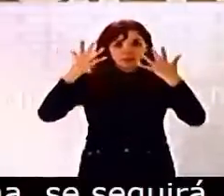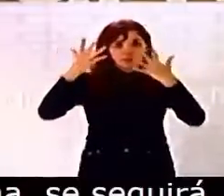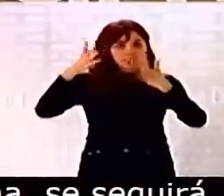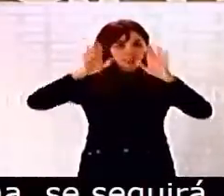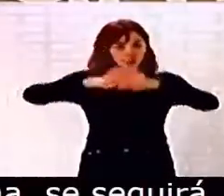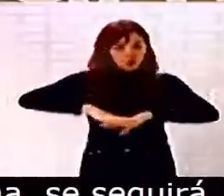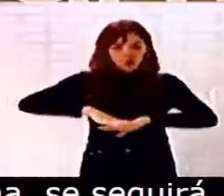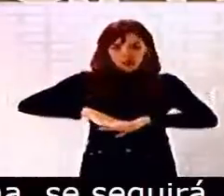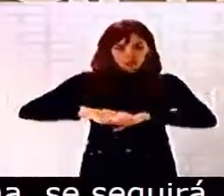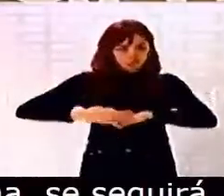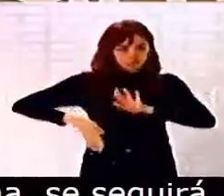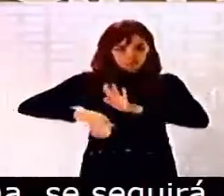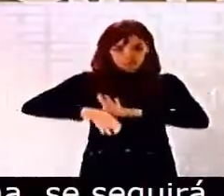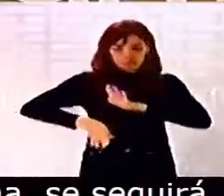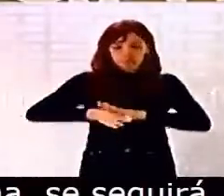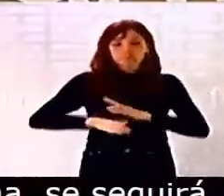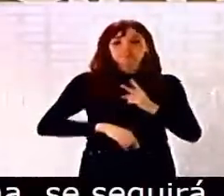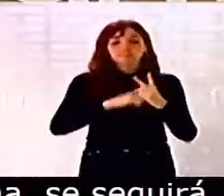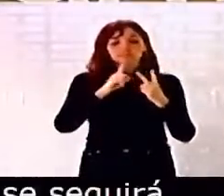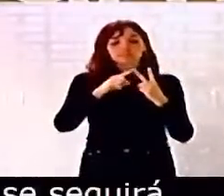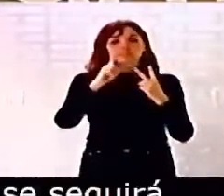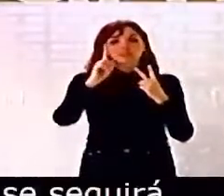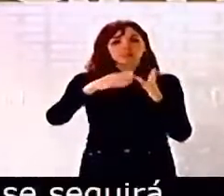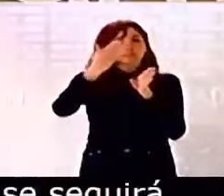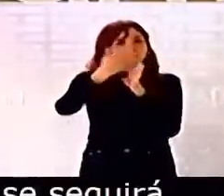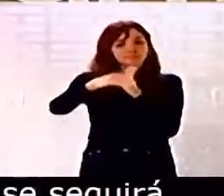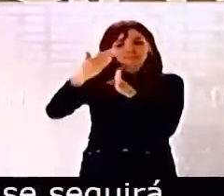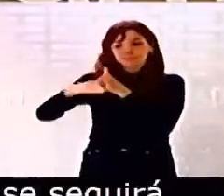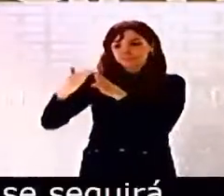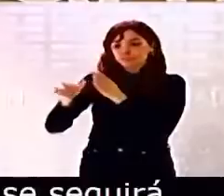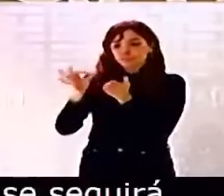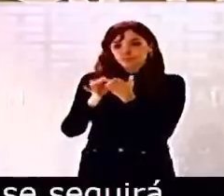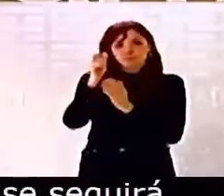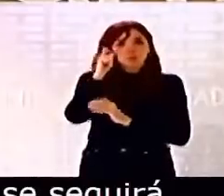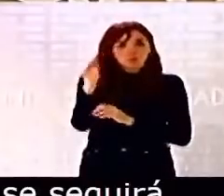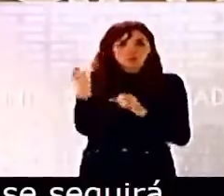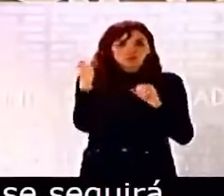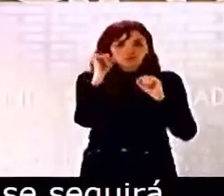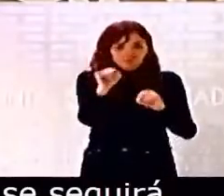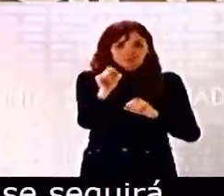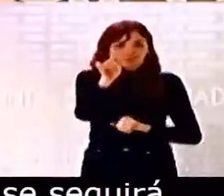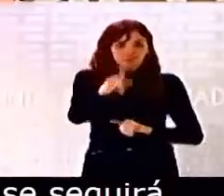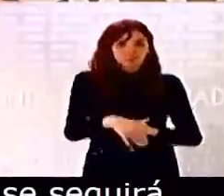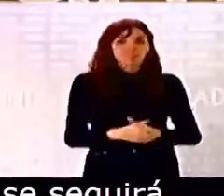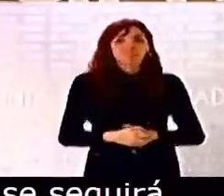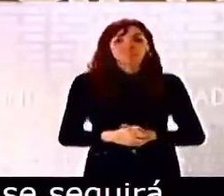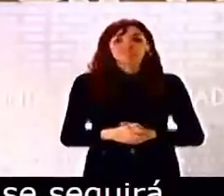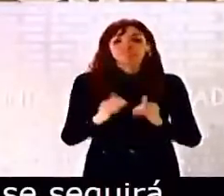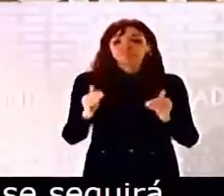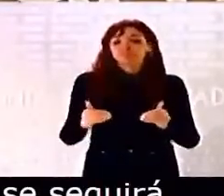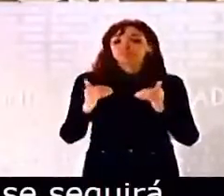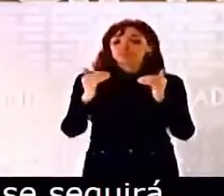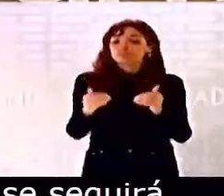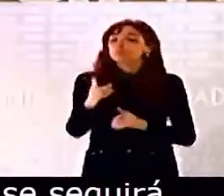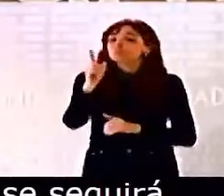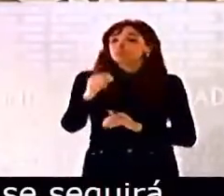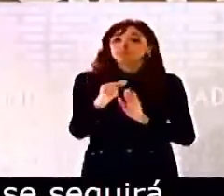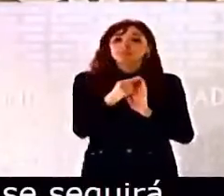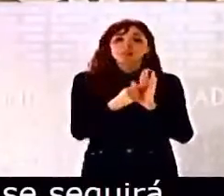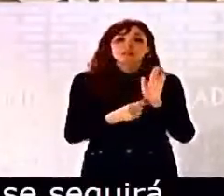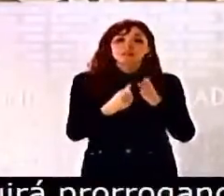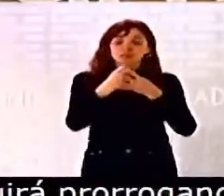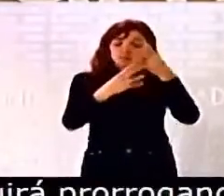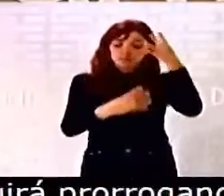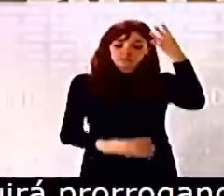prorrogando el aislamiento de los municipios y se seguirá prorrogando todas las medidas que